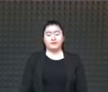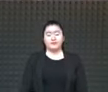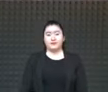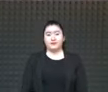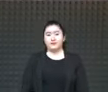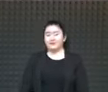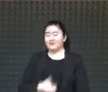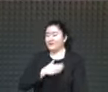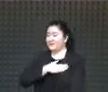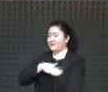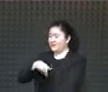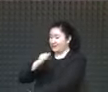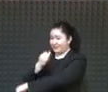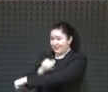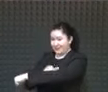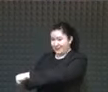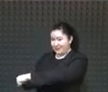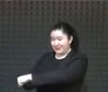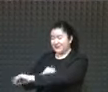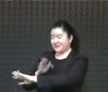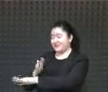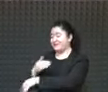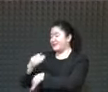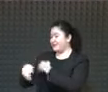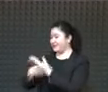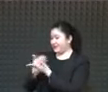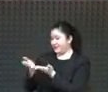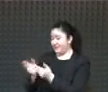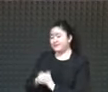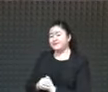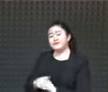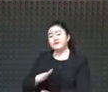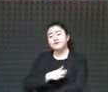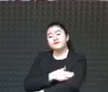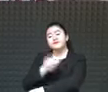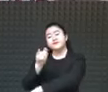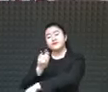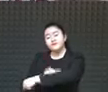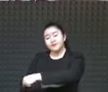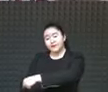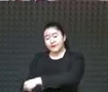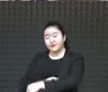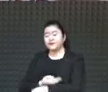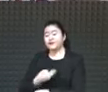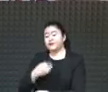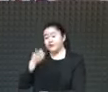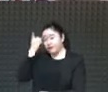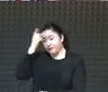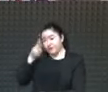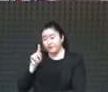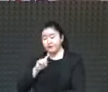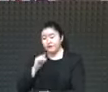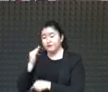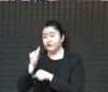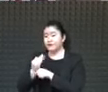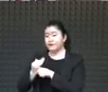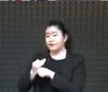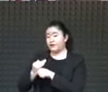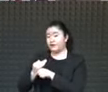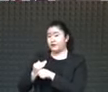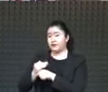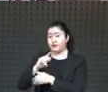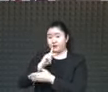Buenas tardes ya a todas y todos. Buenas tardes, doctora. Oiga, preguntarle primero, bueno, sin duda los programas que están implementando